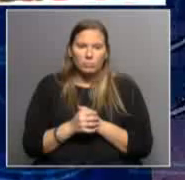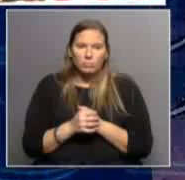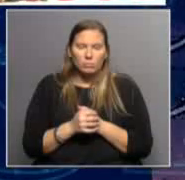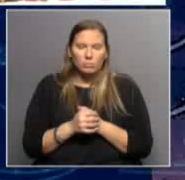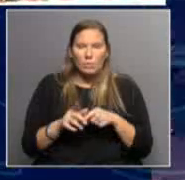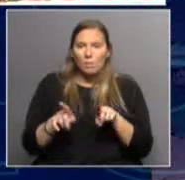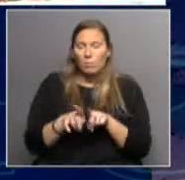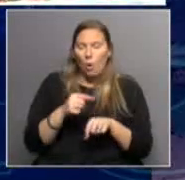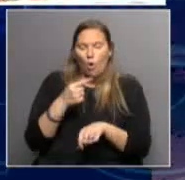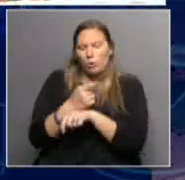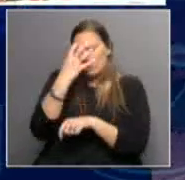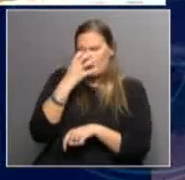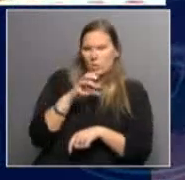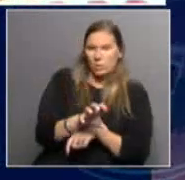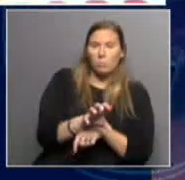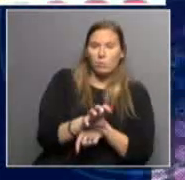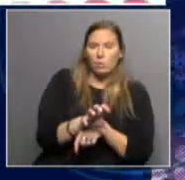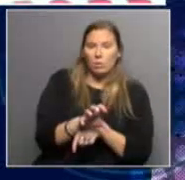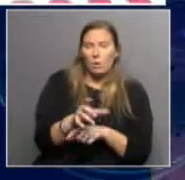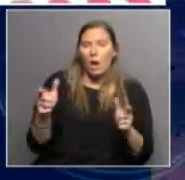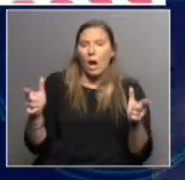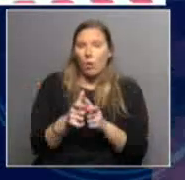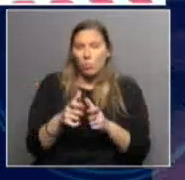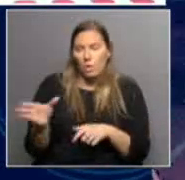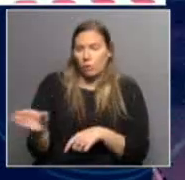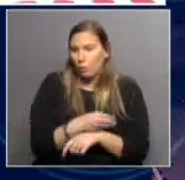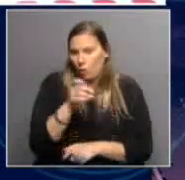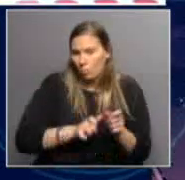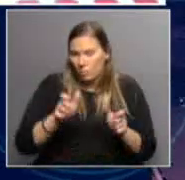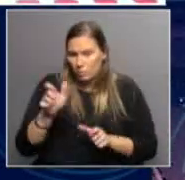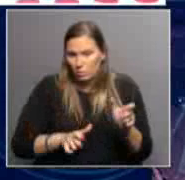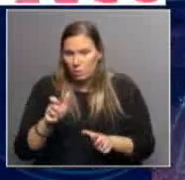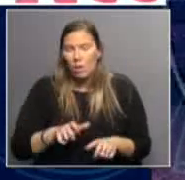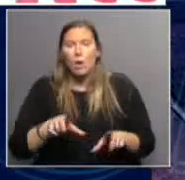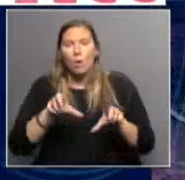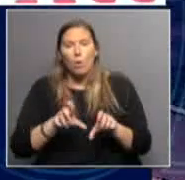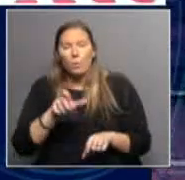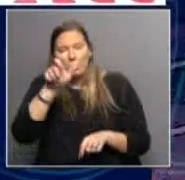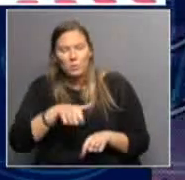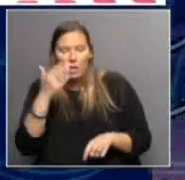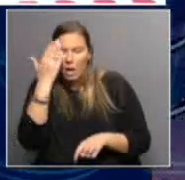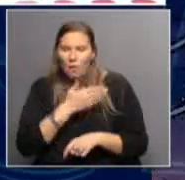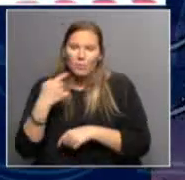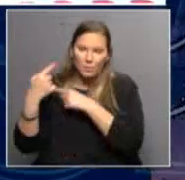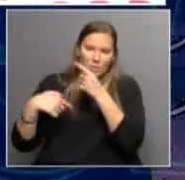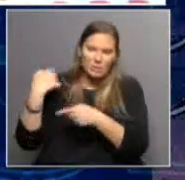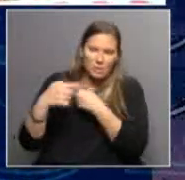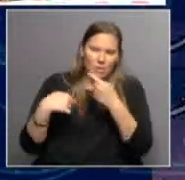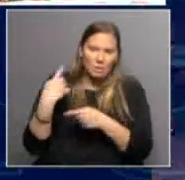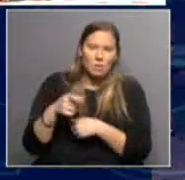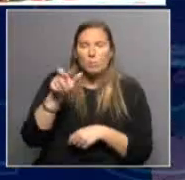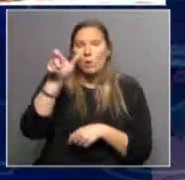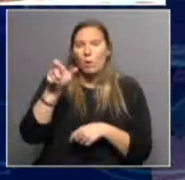campaña antirracista, es justamente a la comunidad en su conjunto. Claro. Obviamente que las personas afrodescendientes somos los